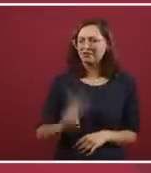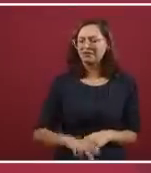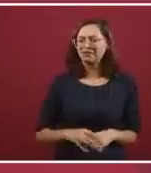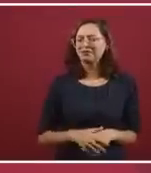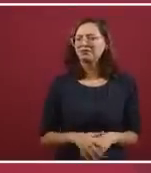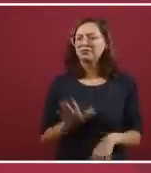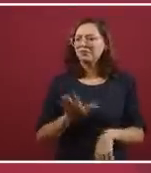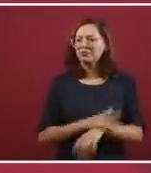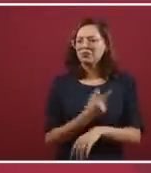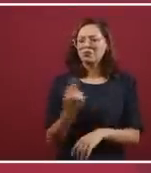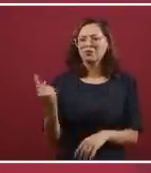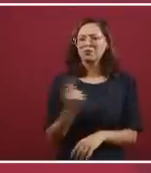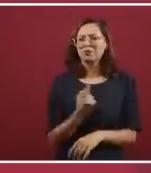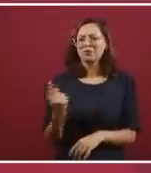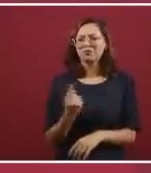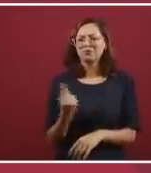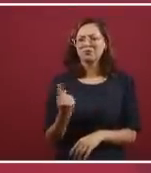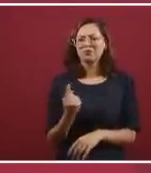por qué